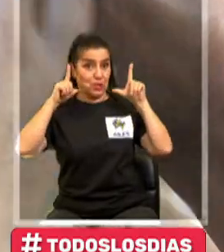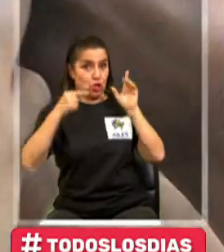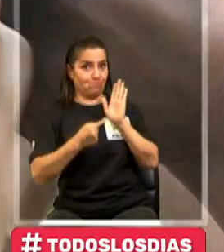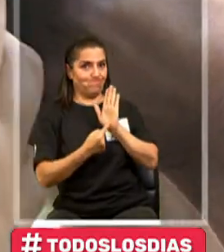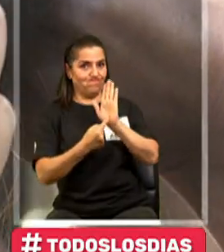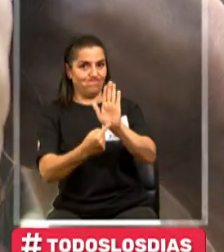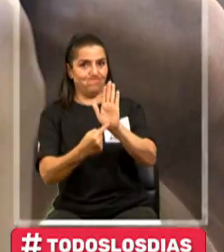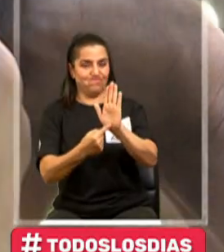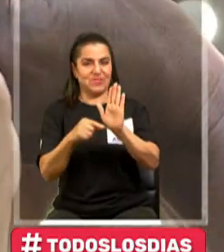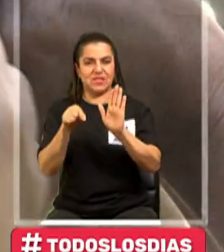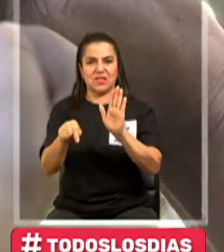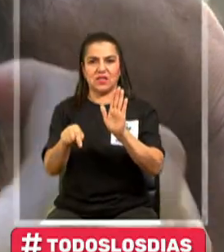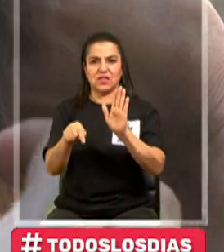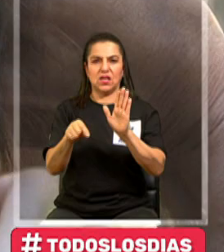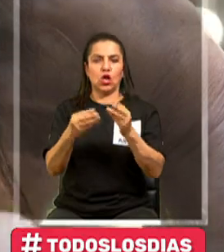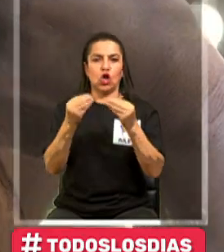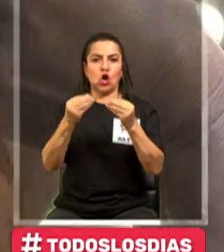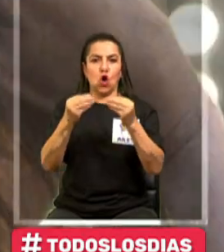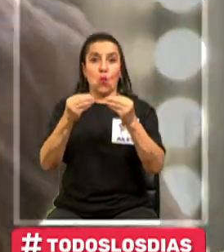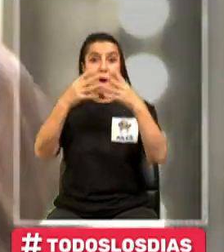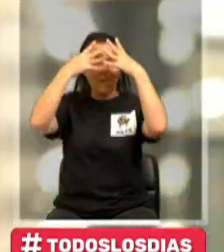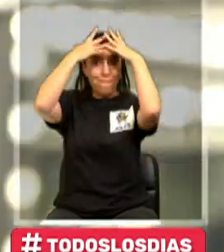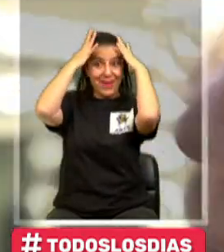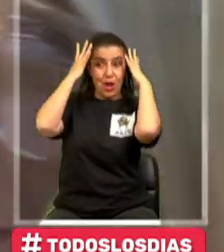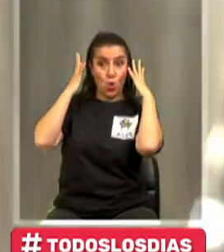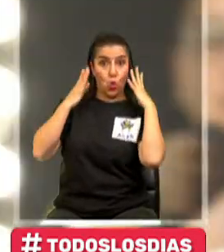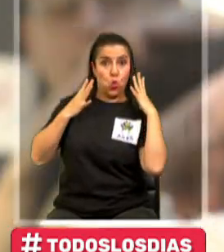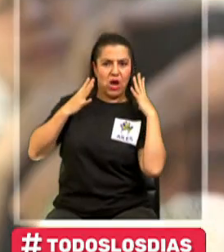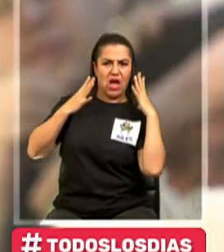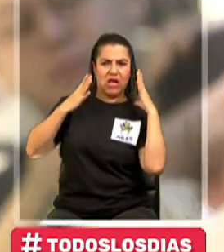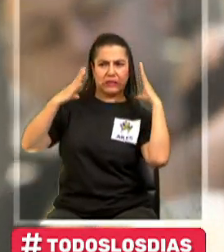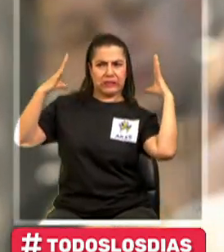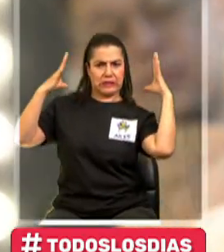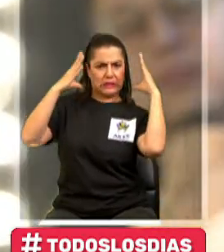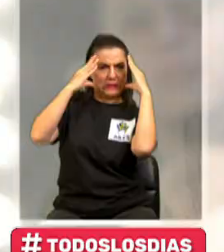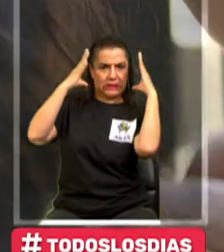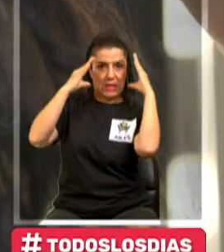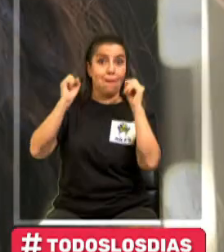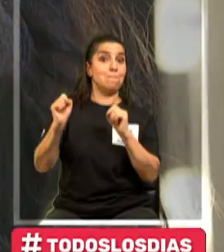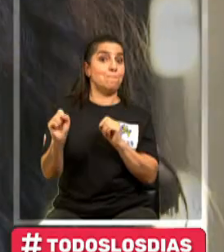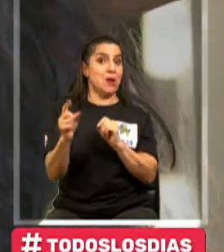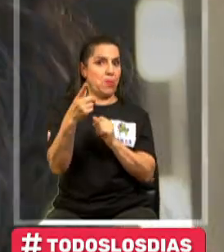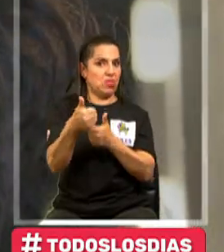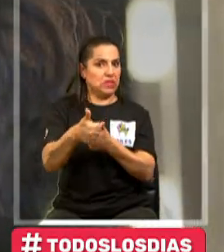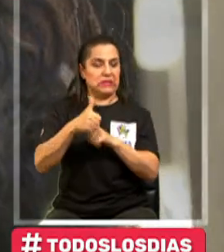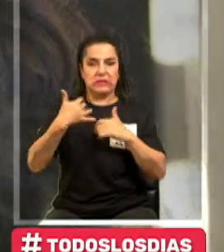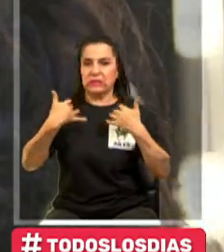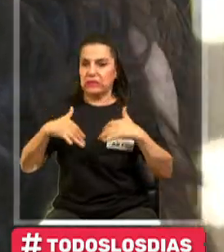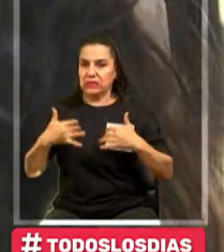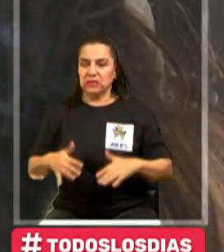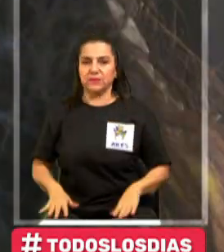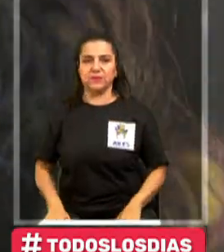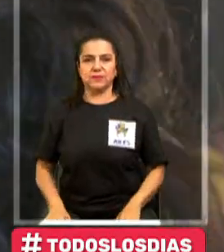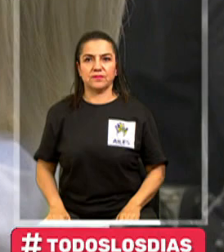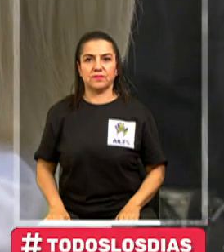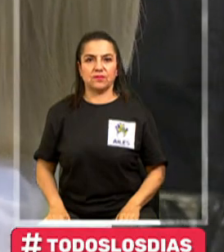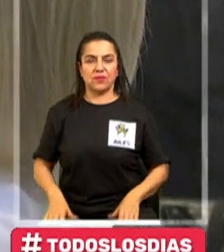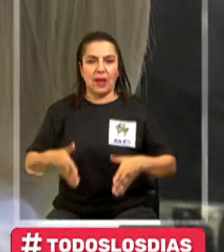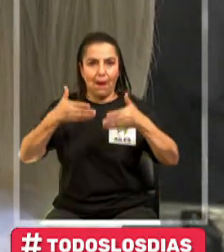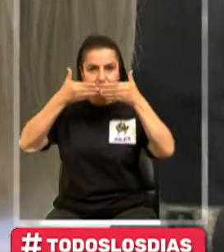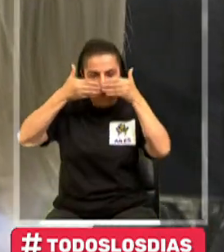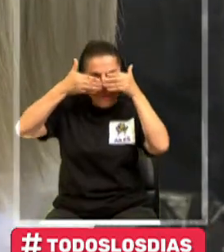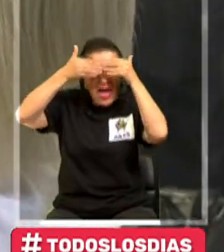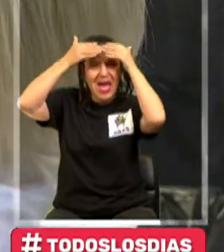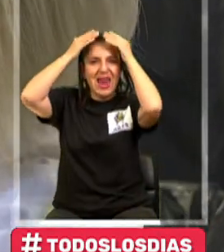es encontrar el tamaño de peluca, ¿ya? Primer desafío. Va para atrás y después tus